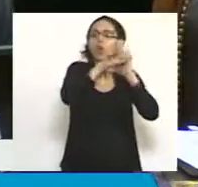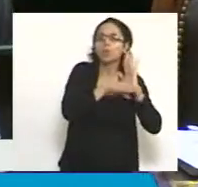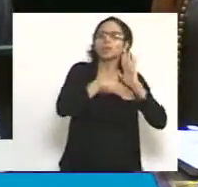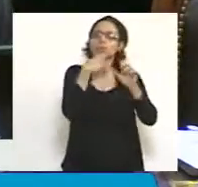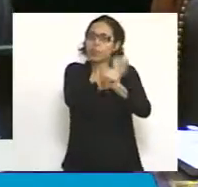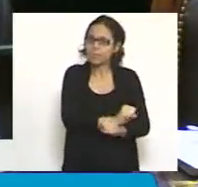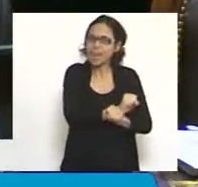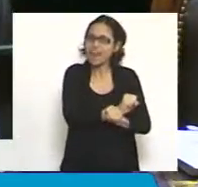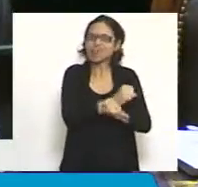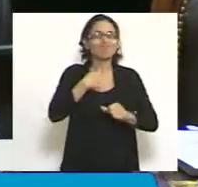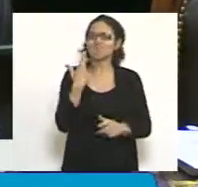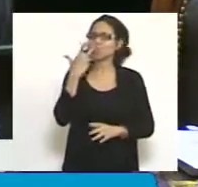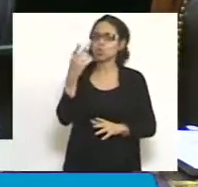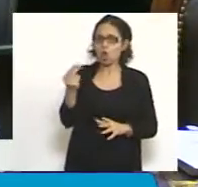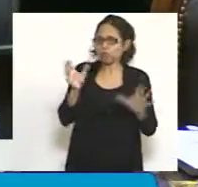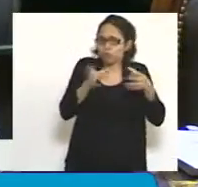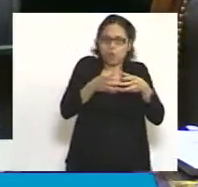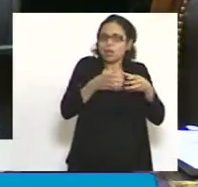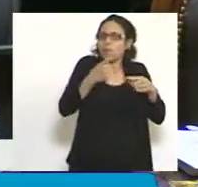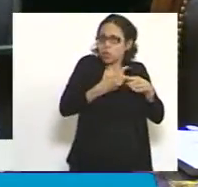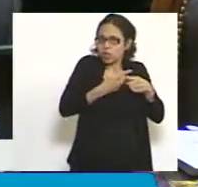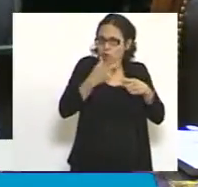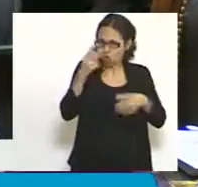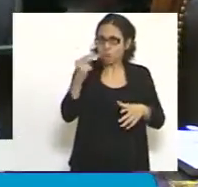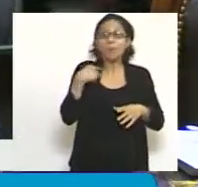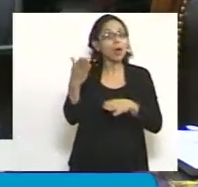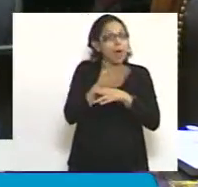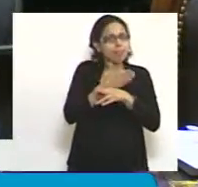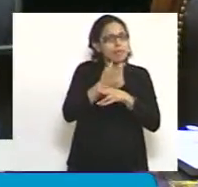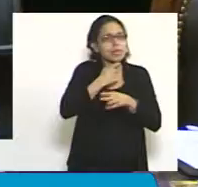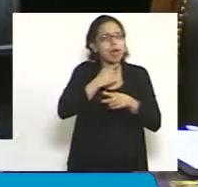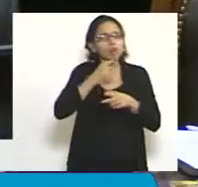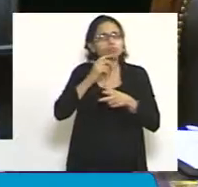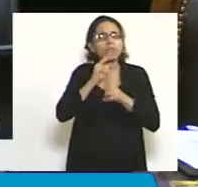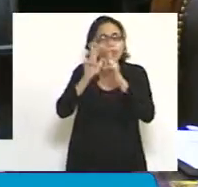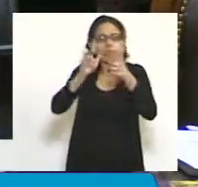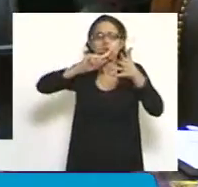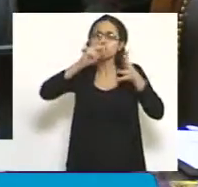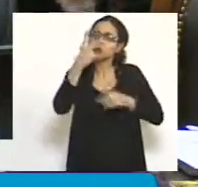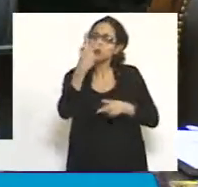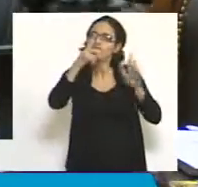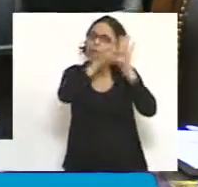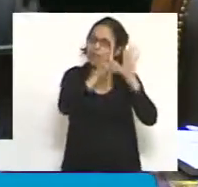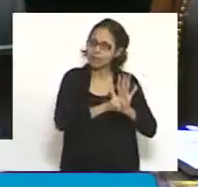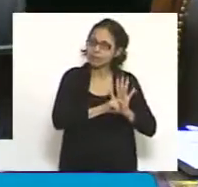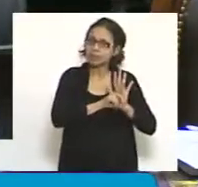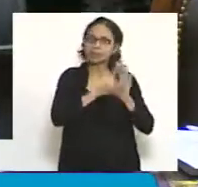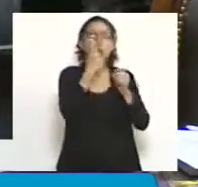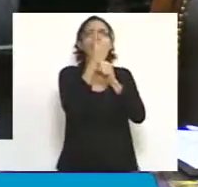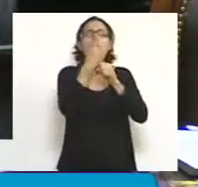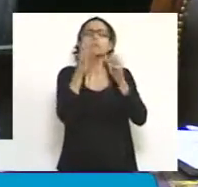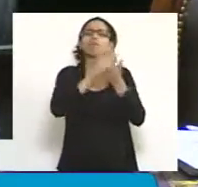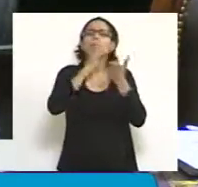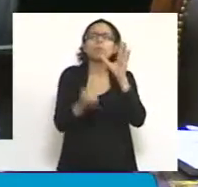expondré, pero me quiero detener en dos de las leyes. Una que tiene que ver con la creación